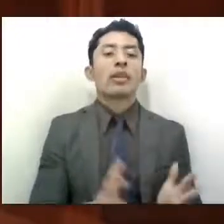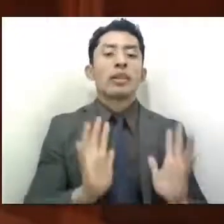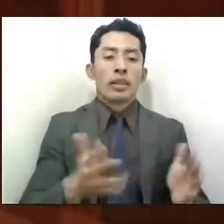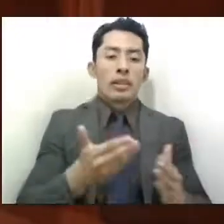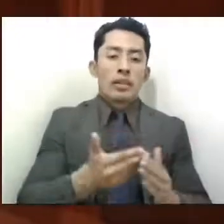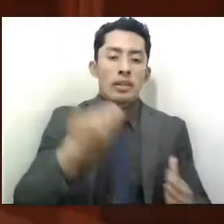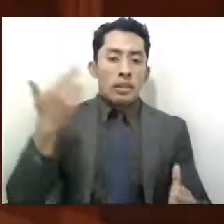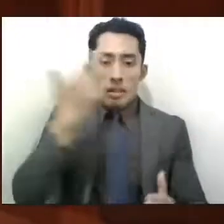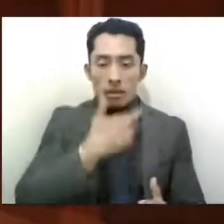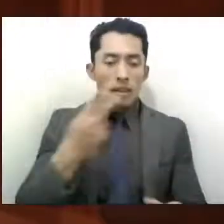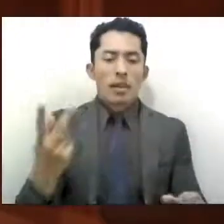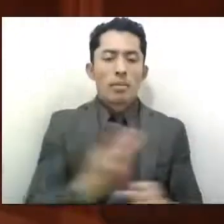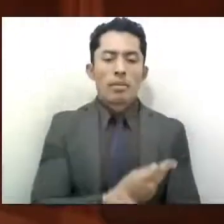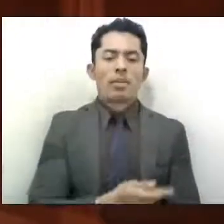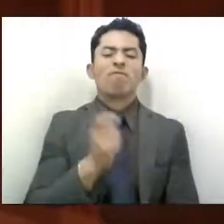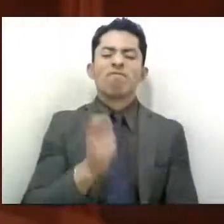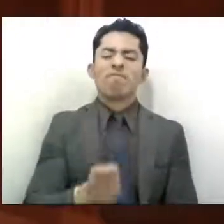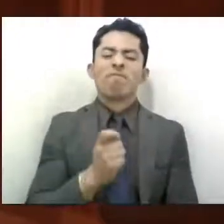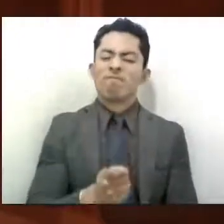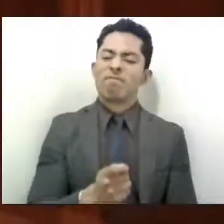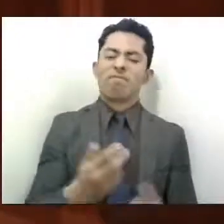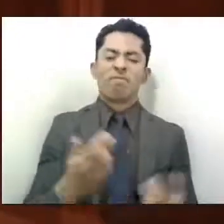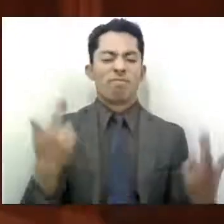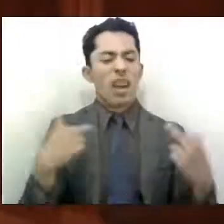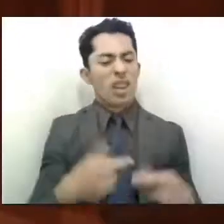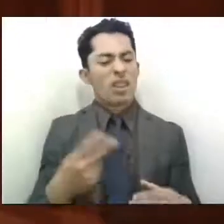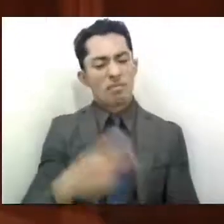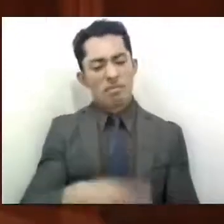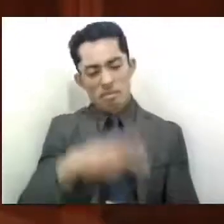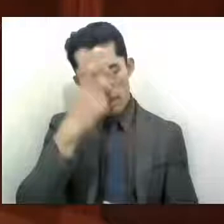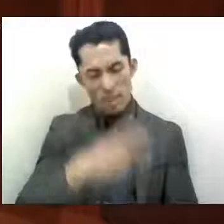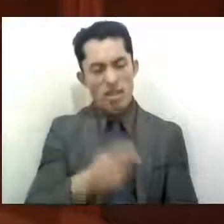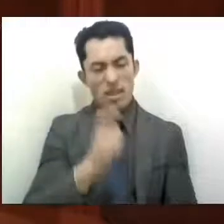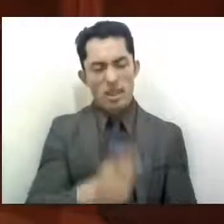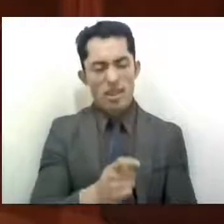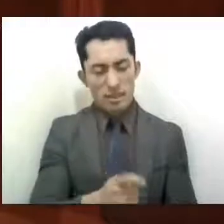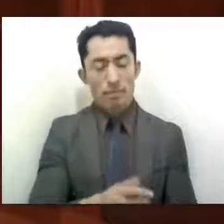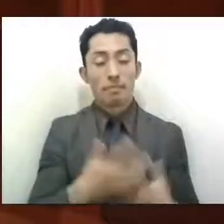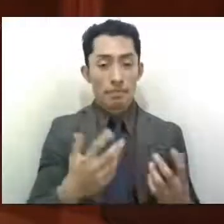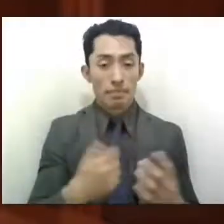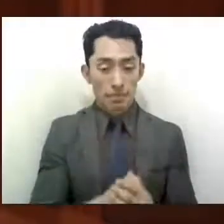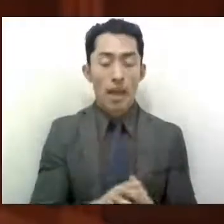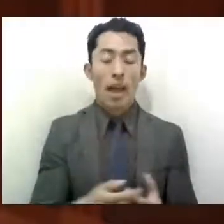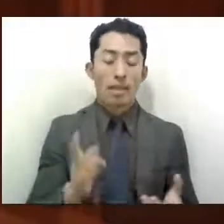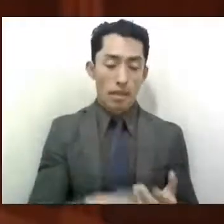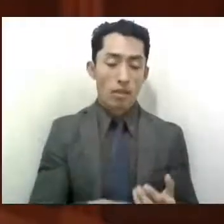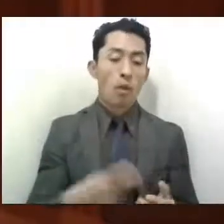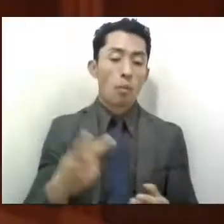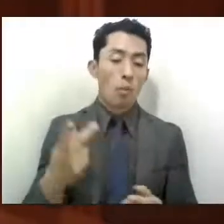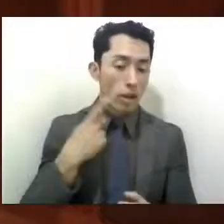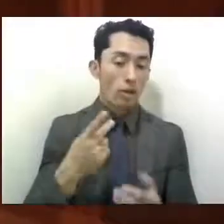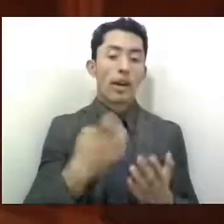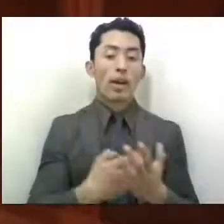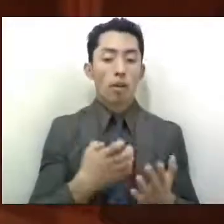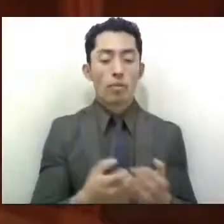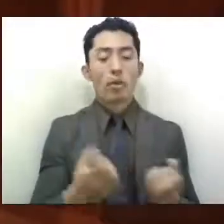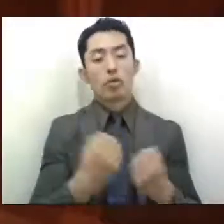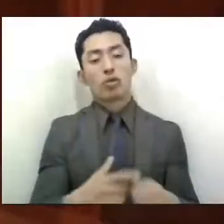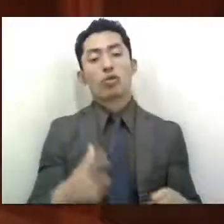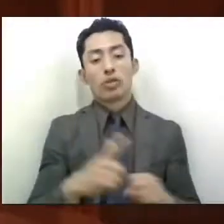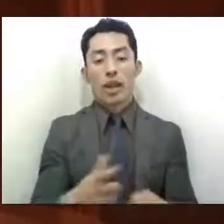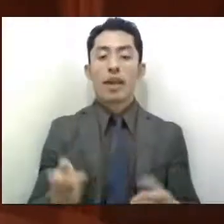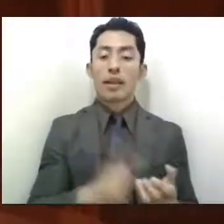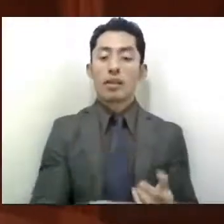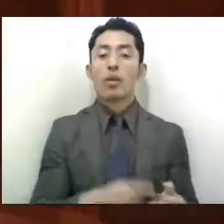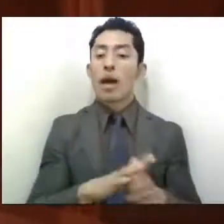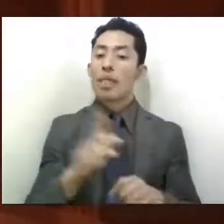significado de ser maestro en México, este depende del escenario político, económico y social en que se desarrolle. La